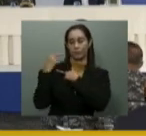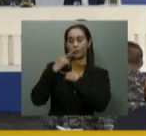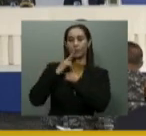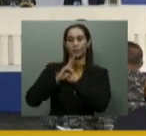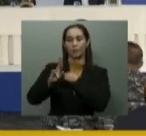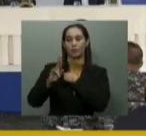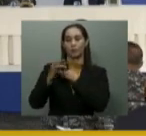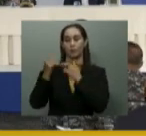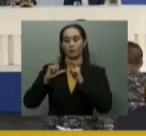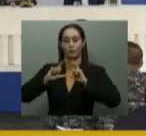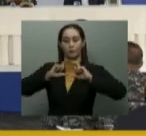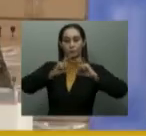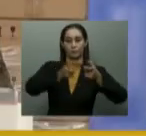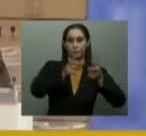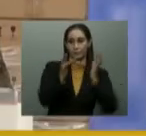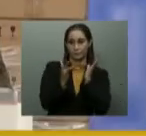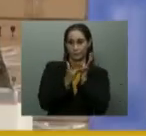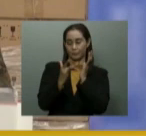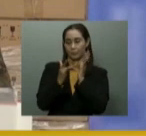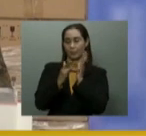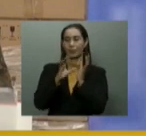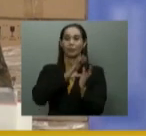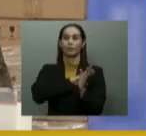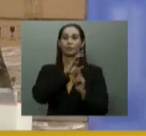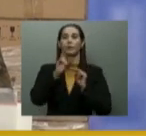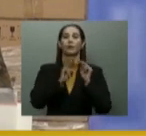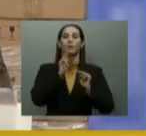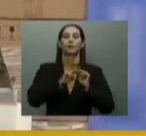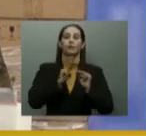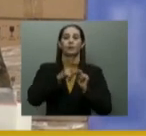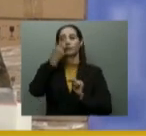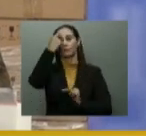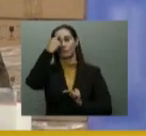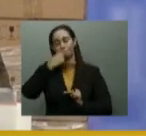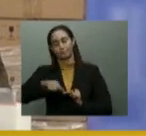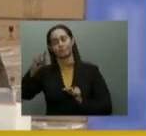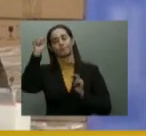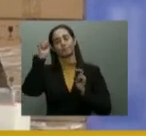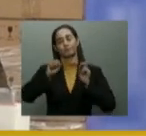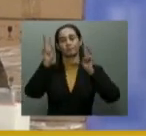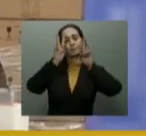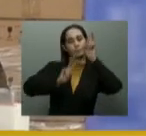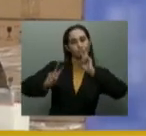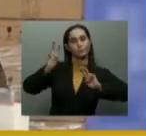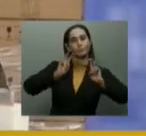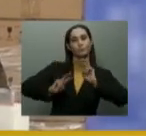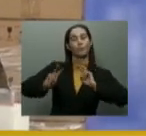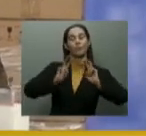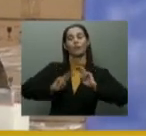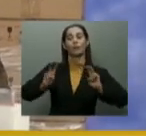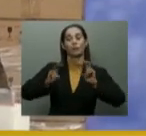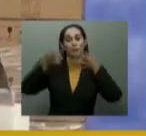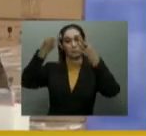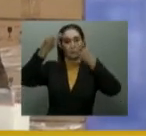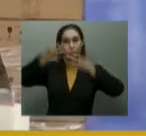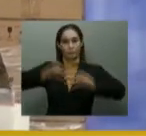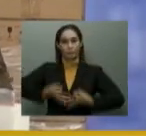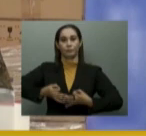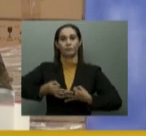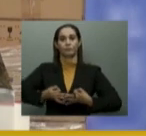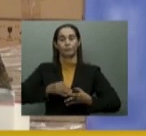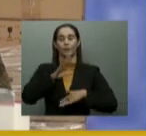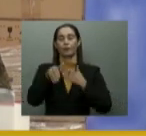saben escribir lea un lea un acta de registro personal que haga un policía vez usted la va entender